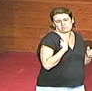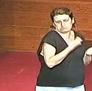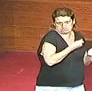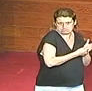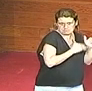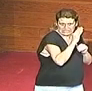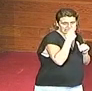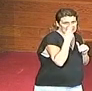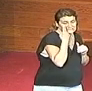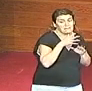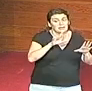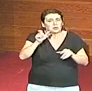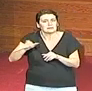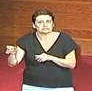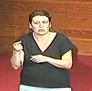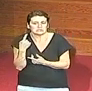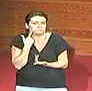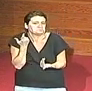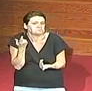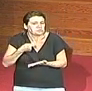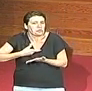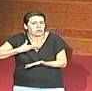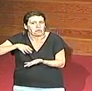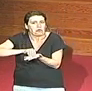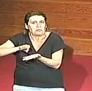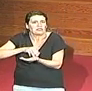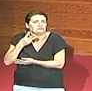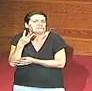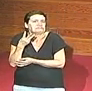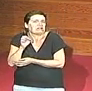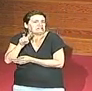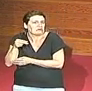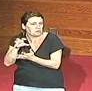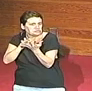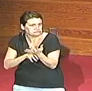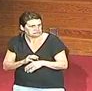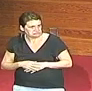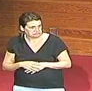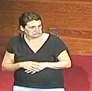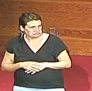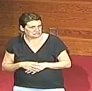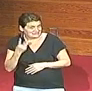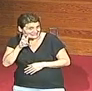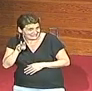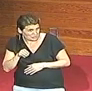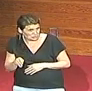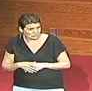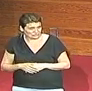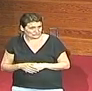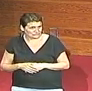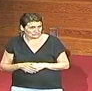Pero es que hay gente que está cobrando, os digo, 30 euros la crónica. 30 euros la crónica que estáis escuchando por la